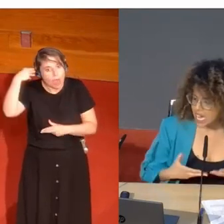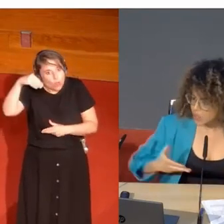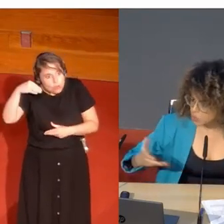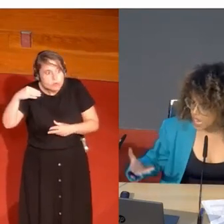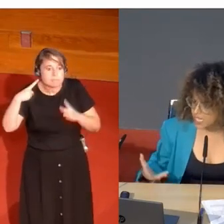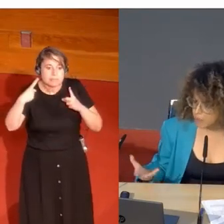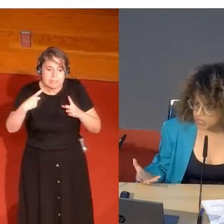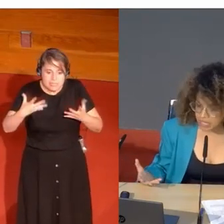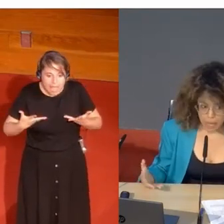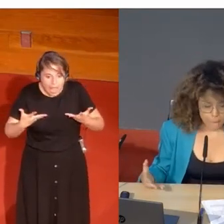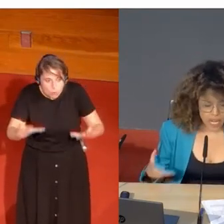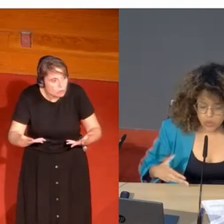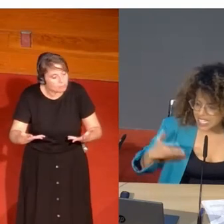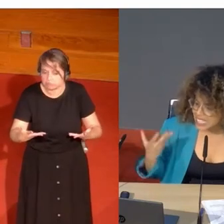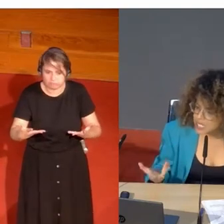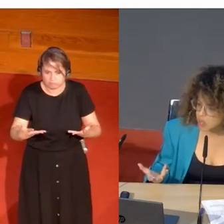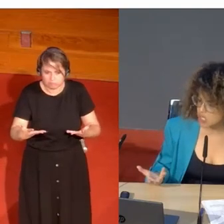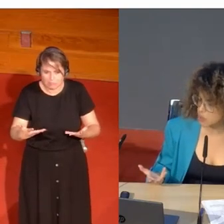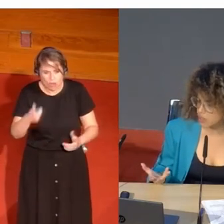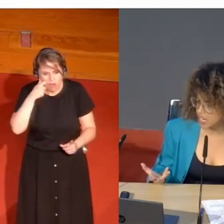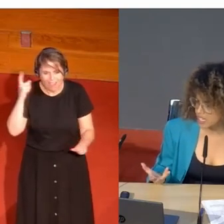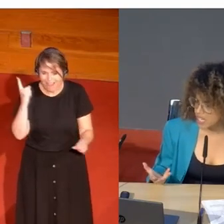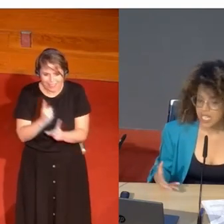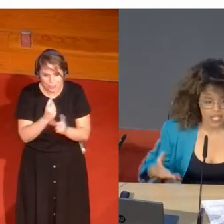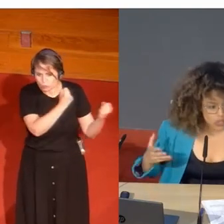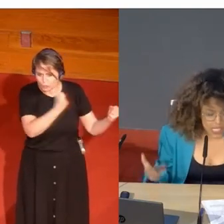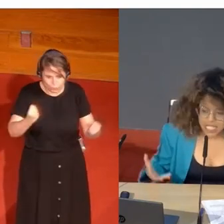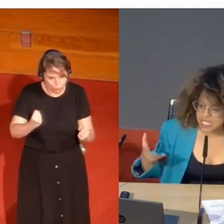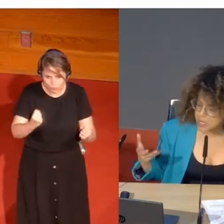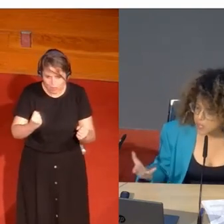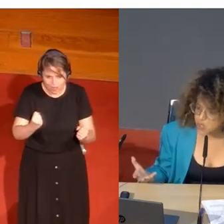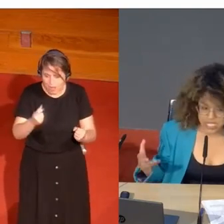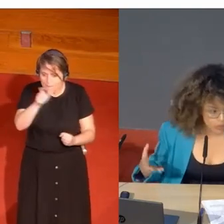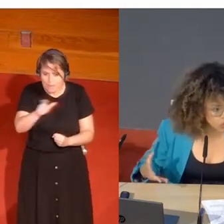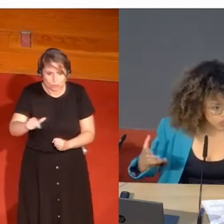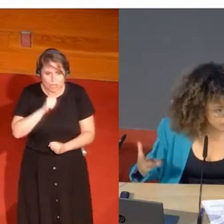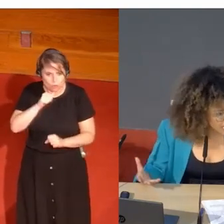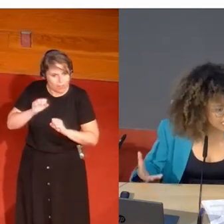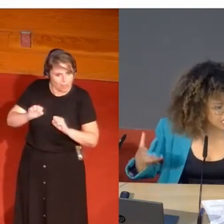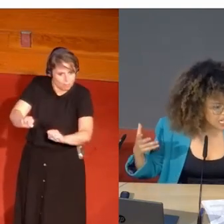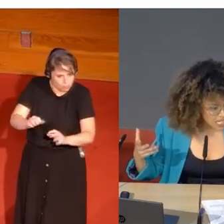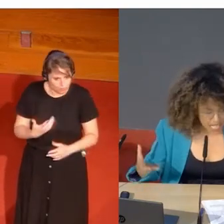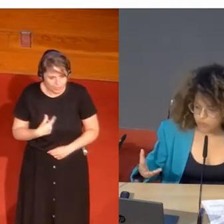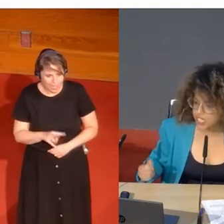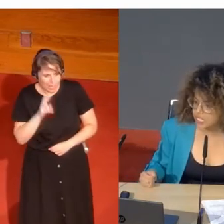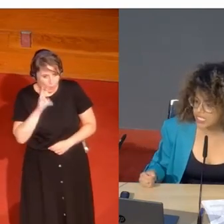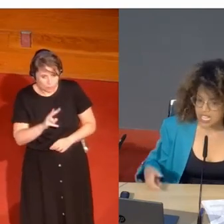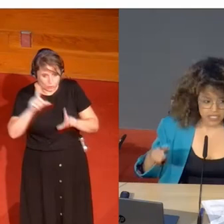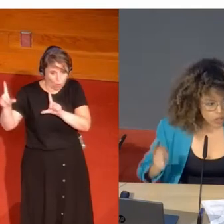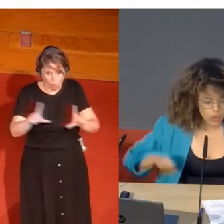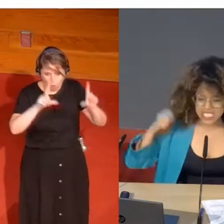intenta ayudar y aportar Pero hay un racismo institucional que no quiere que estas personas y hemos visto imágenes